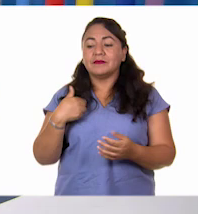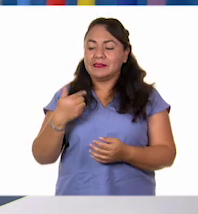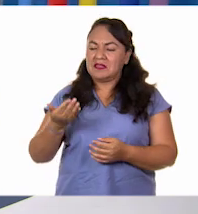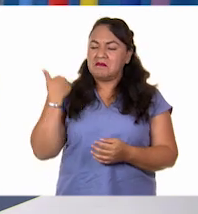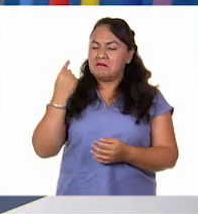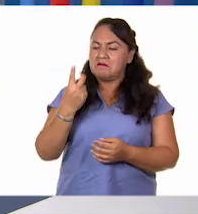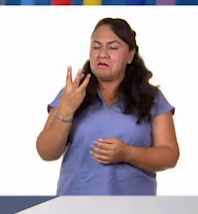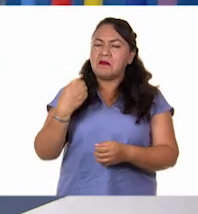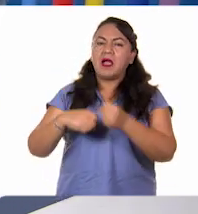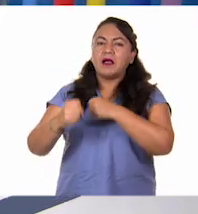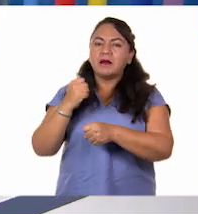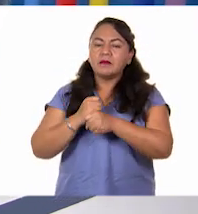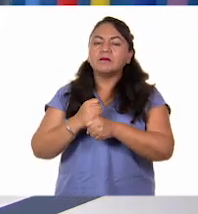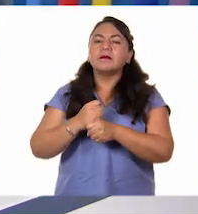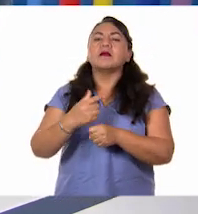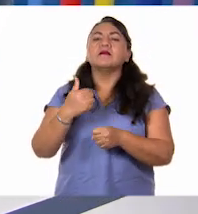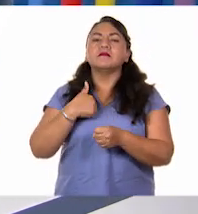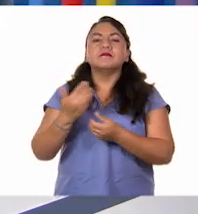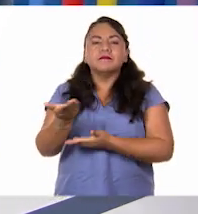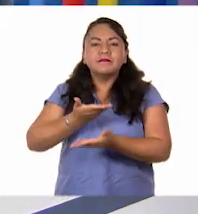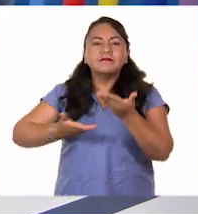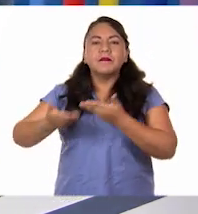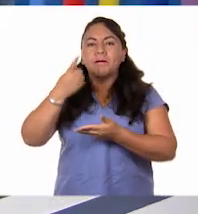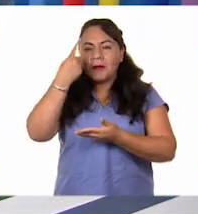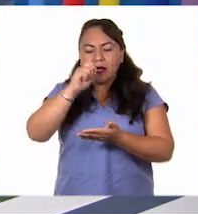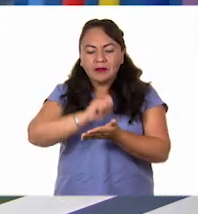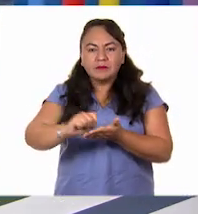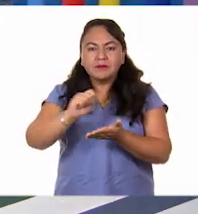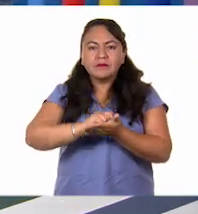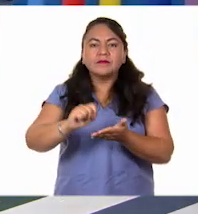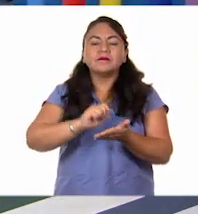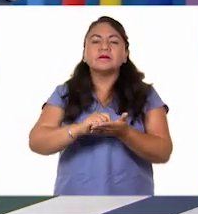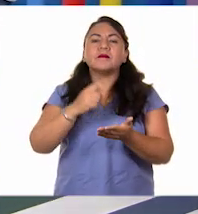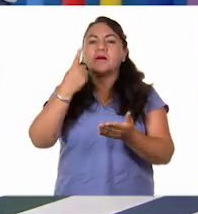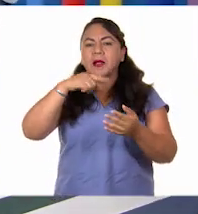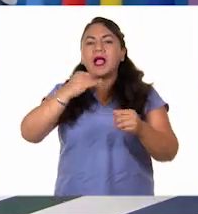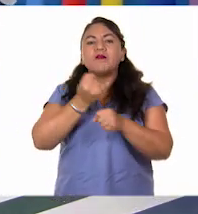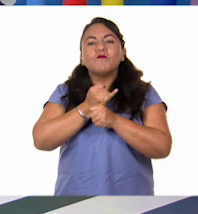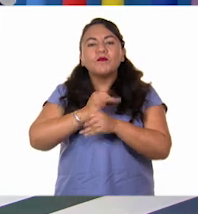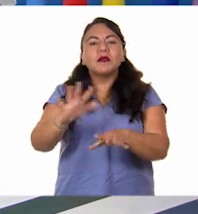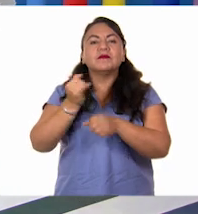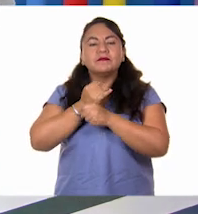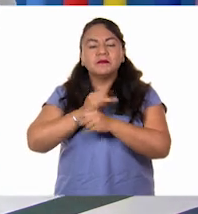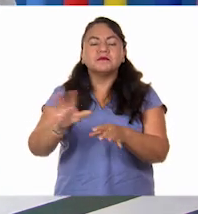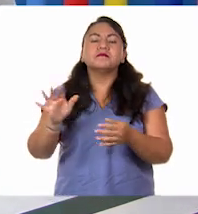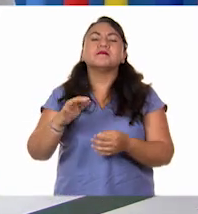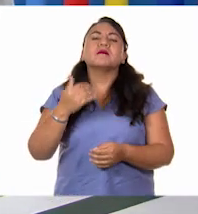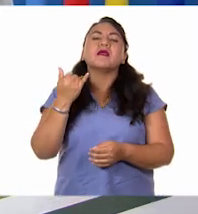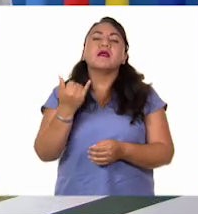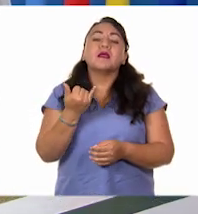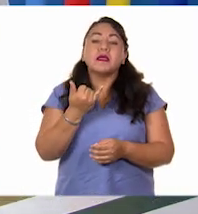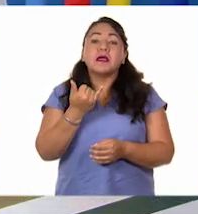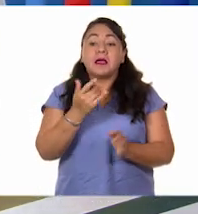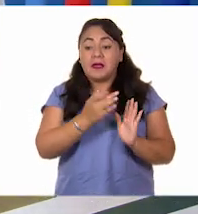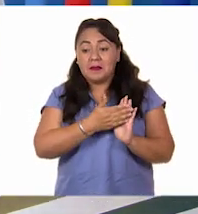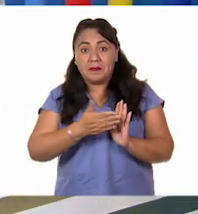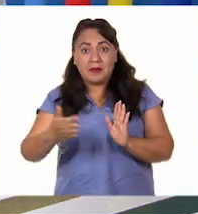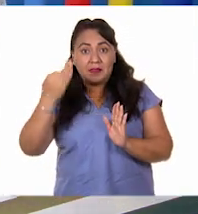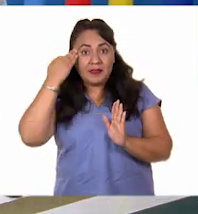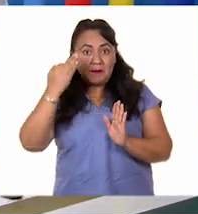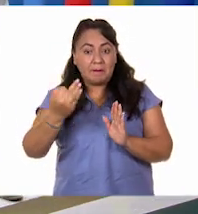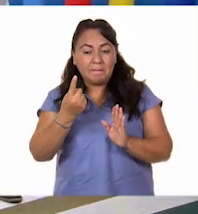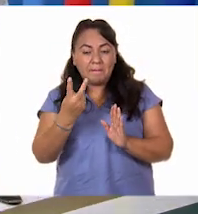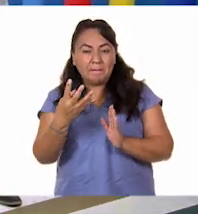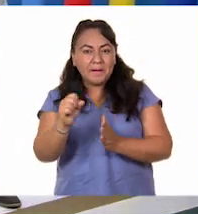pocos años tuve que colaborar en la escritura de notas y resúmenes informativos. Y durante los primeros meses mi